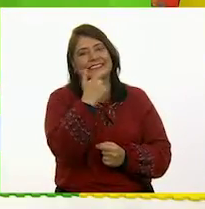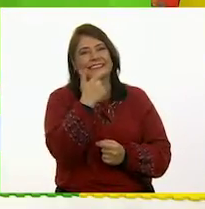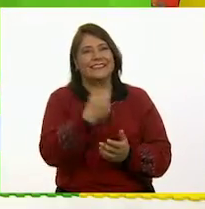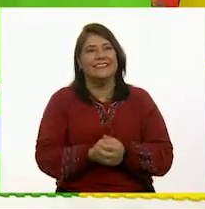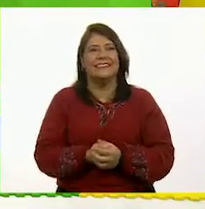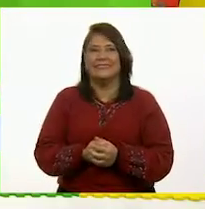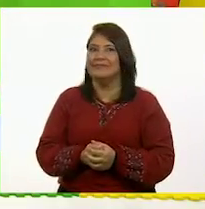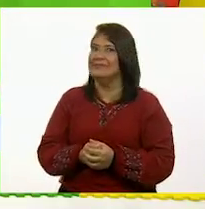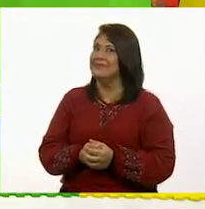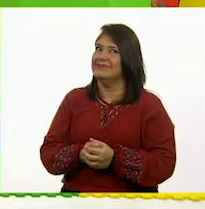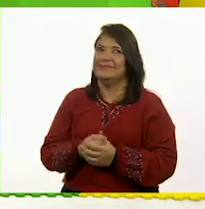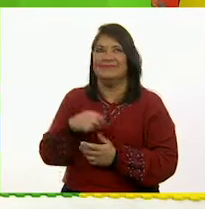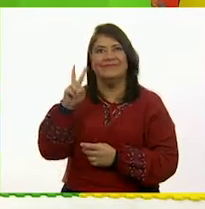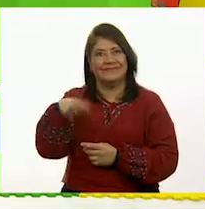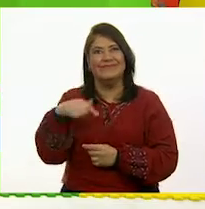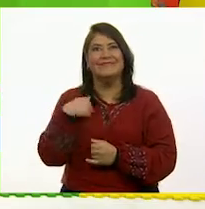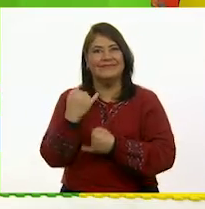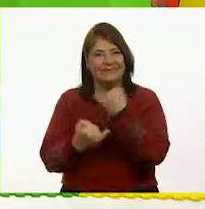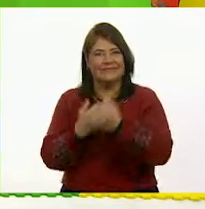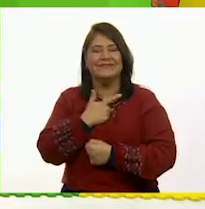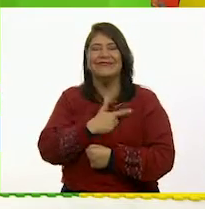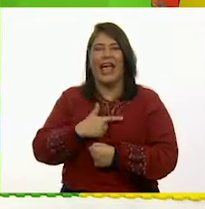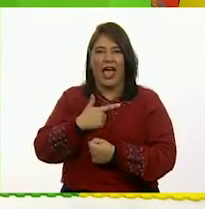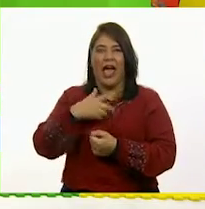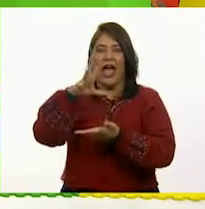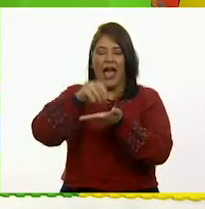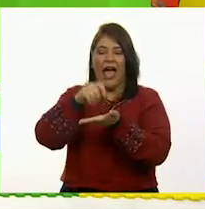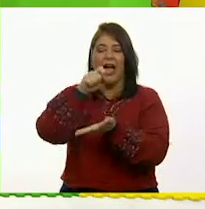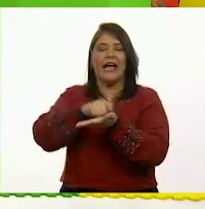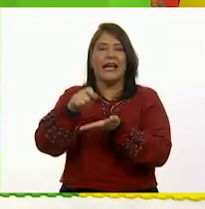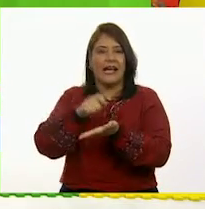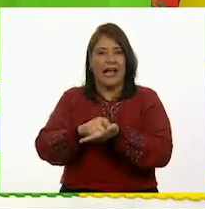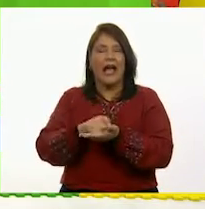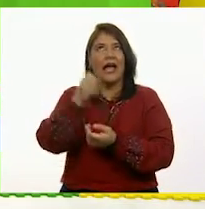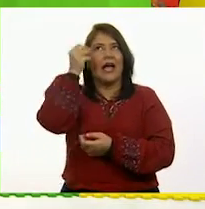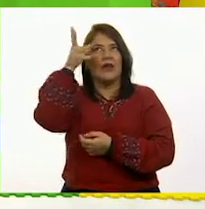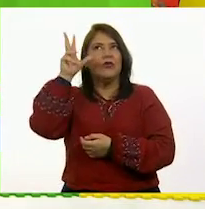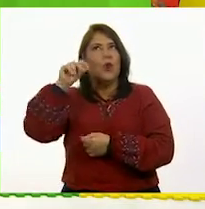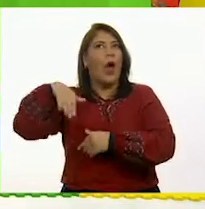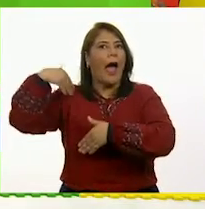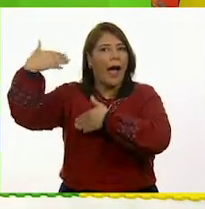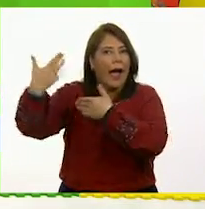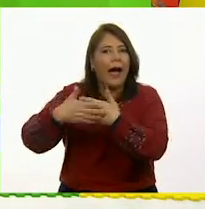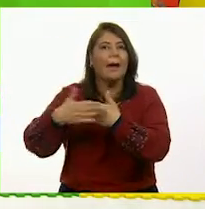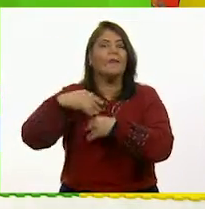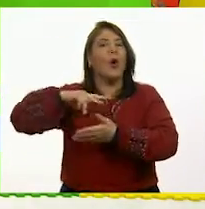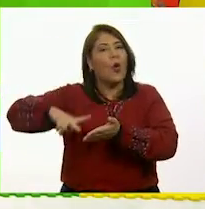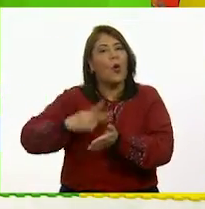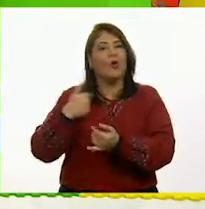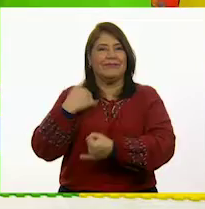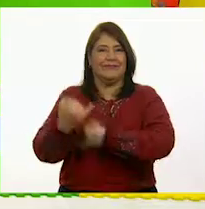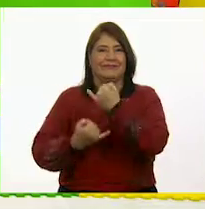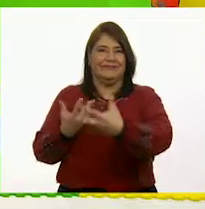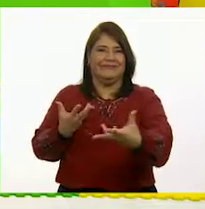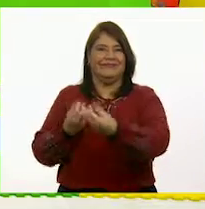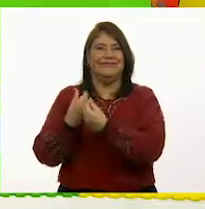Me gustó mucho este juego. Quiero registrarlo para que no se me olvide y pueda jugarlo con mi familia. Es una